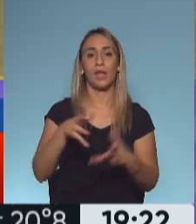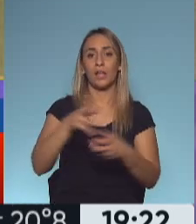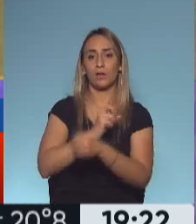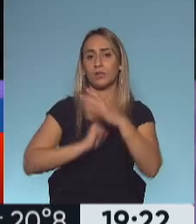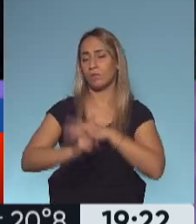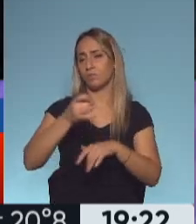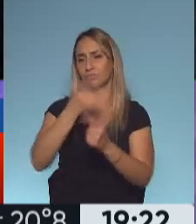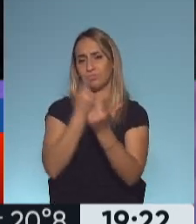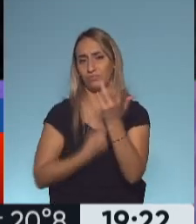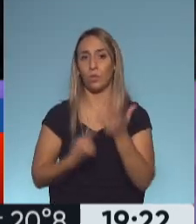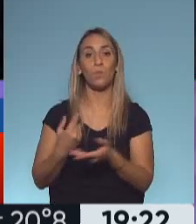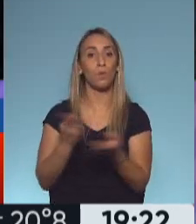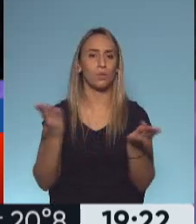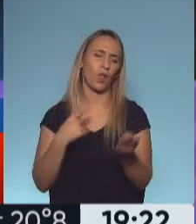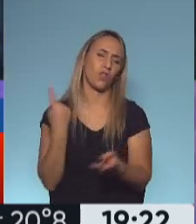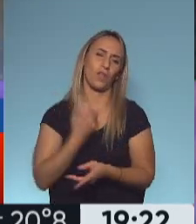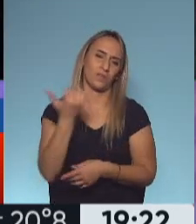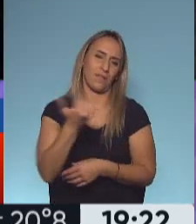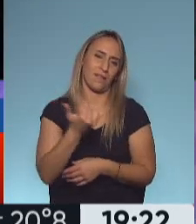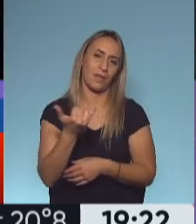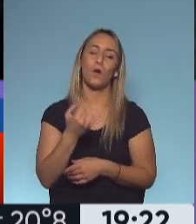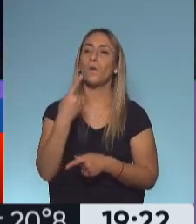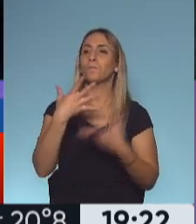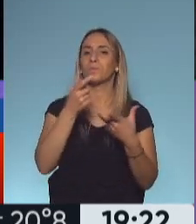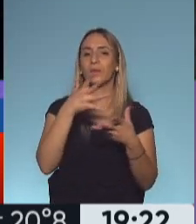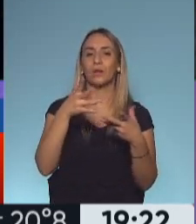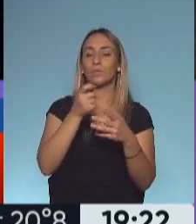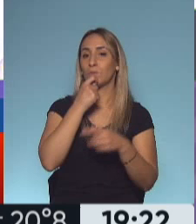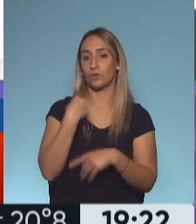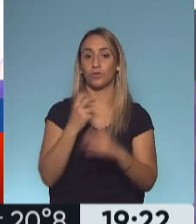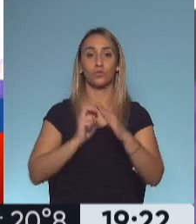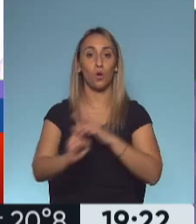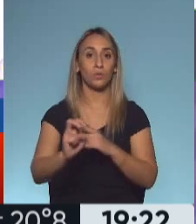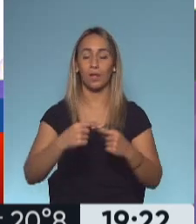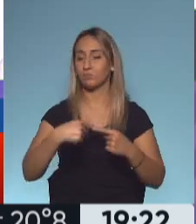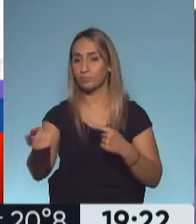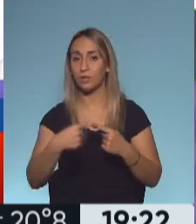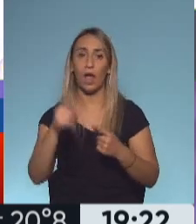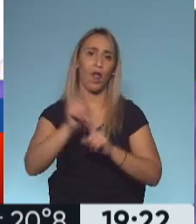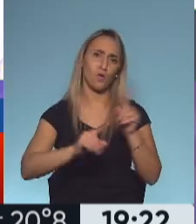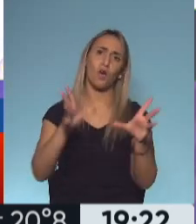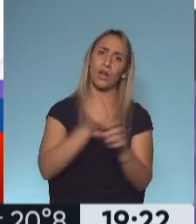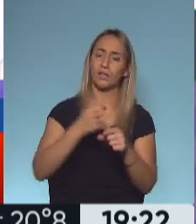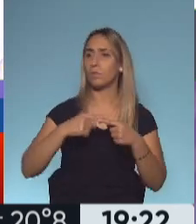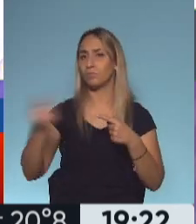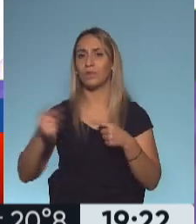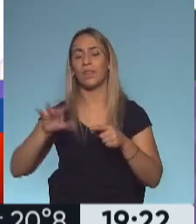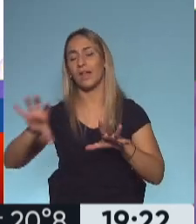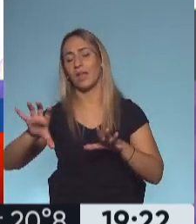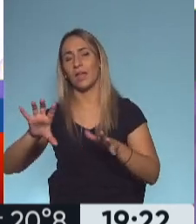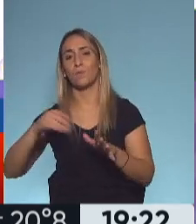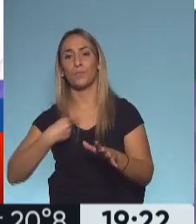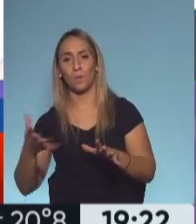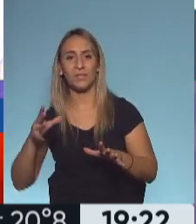ciudad, pero todos tenemos algún transporte público jurisdiccional. Nosotros tenemos los subtes, algunas líneas de colectivo y estamos